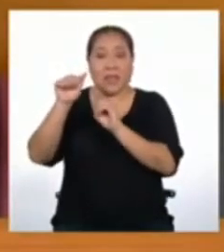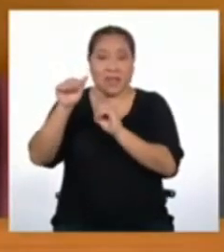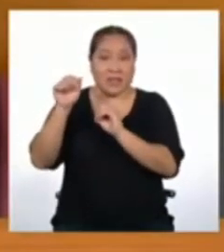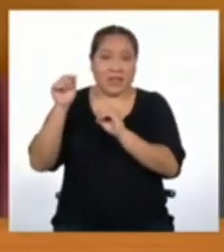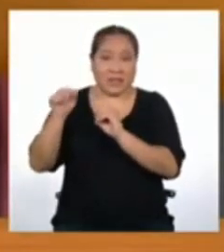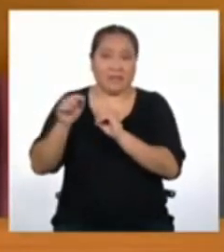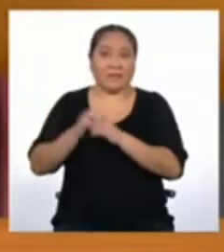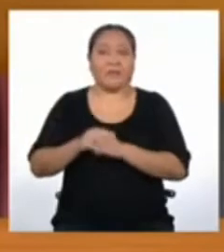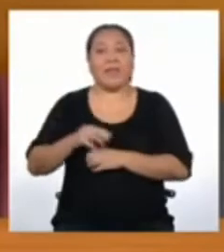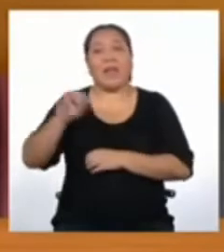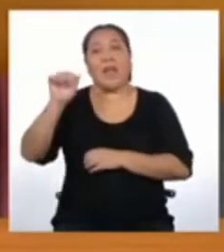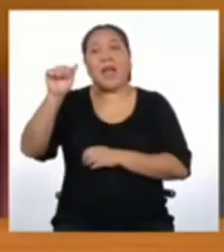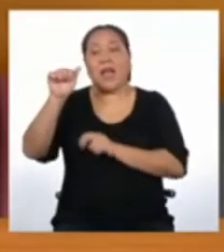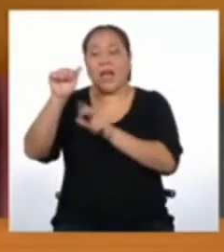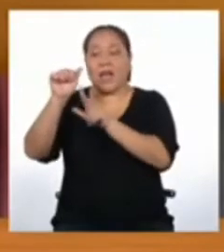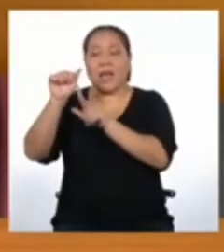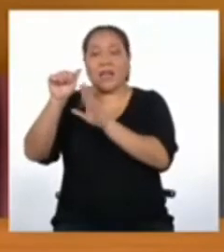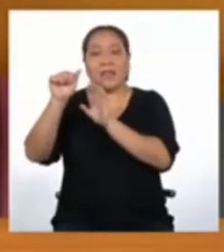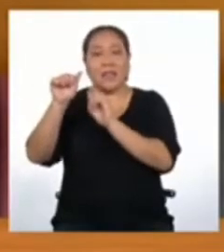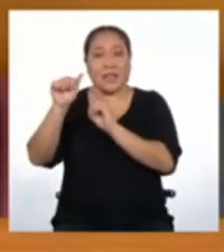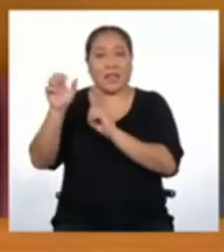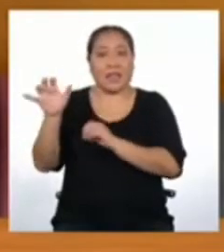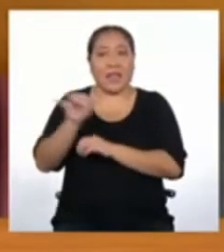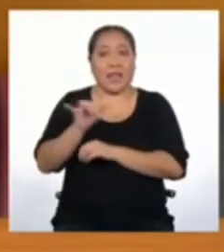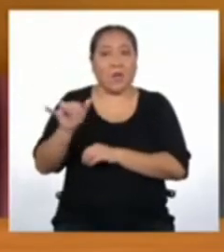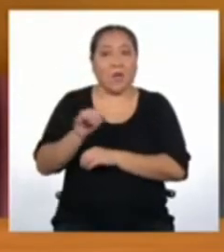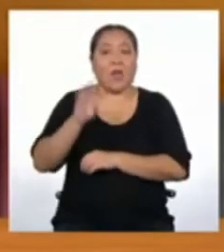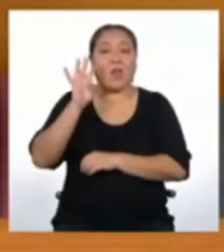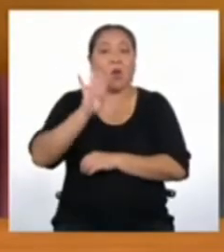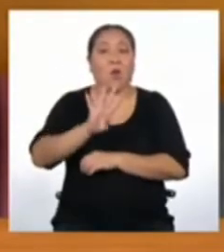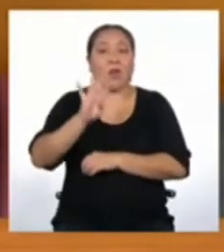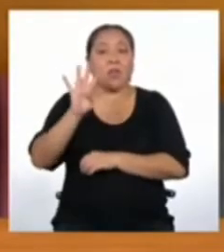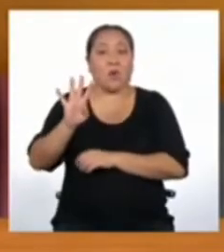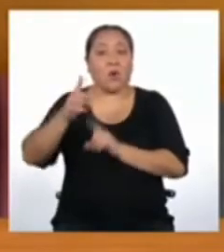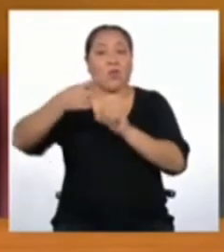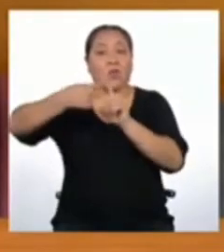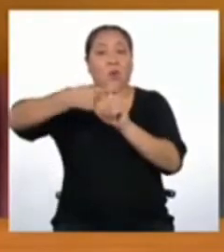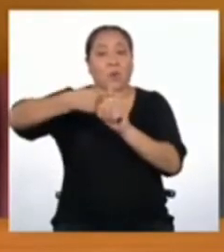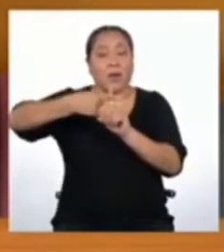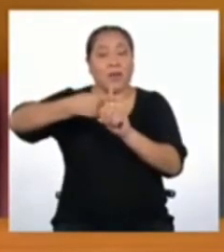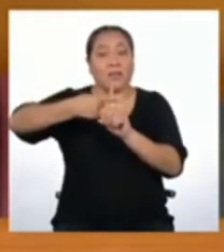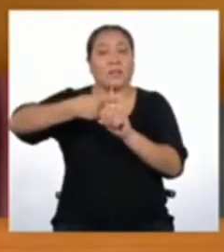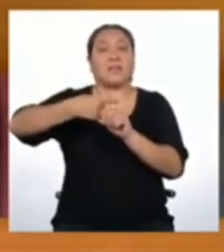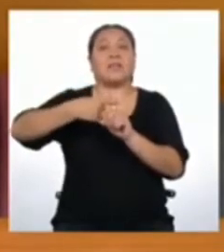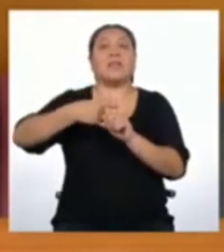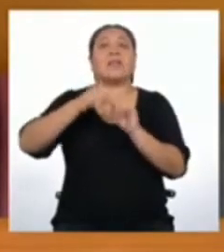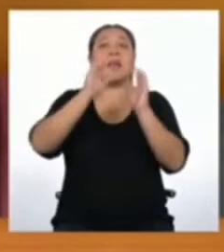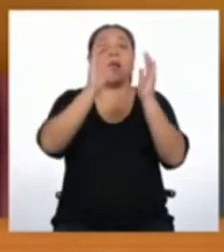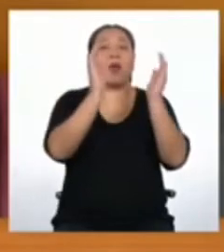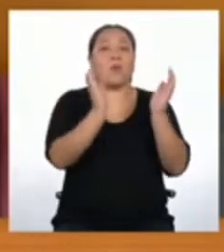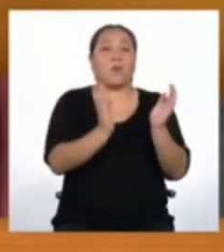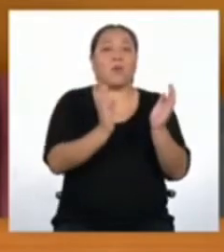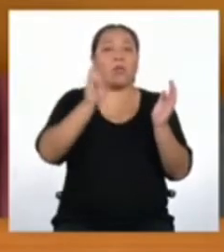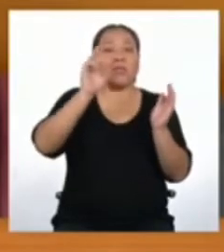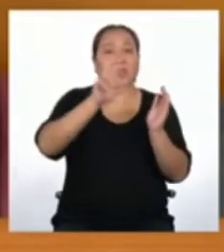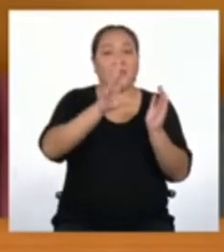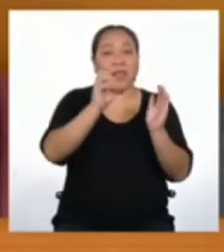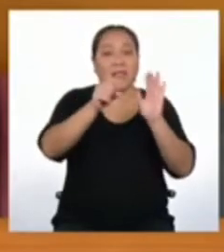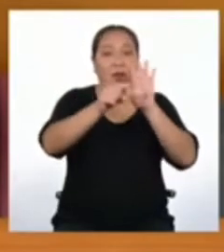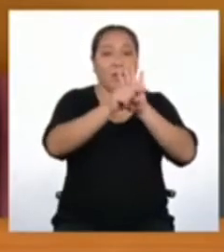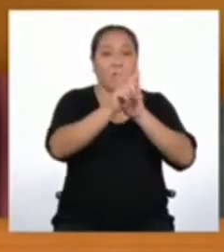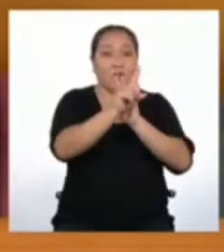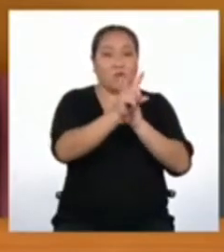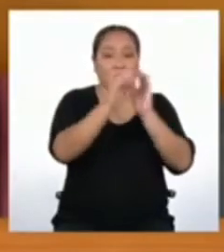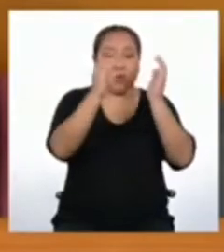así. A sub 30 igual 44 más el producto de 30 menos 1